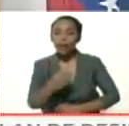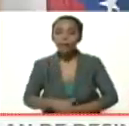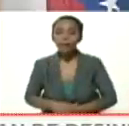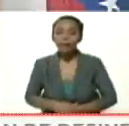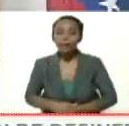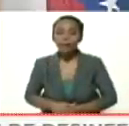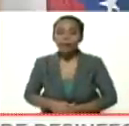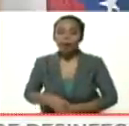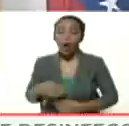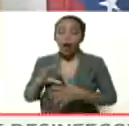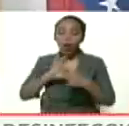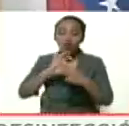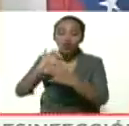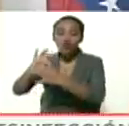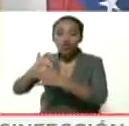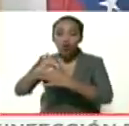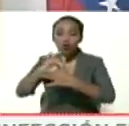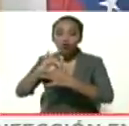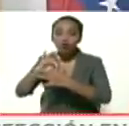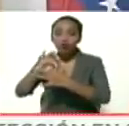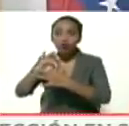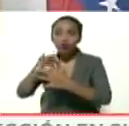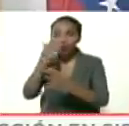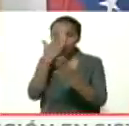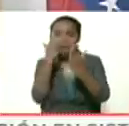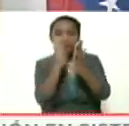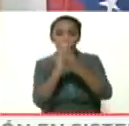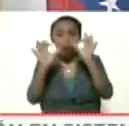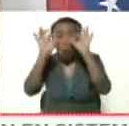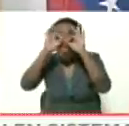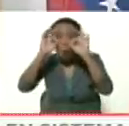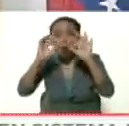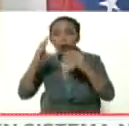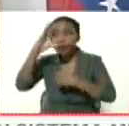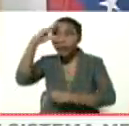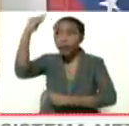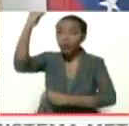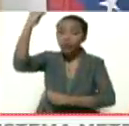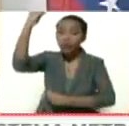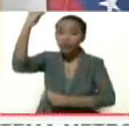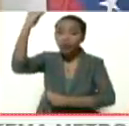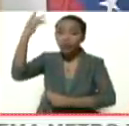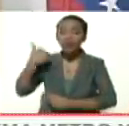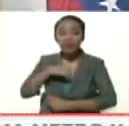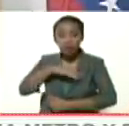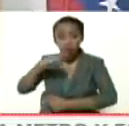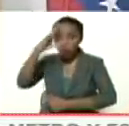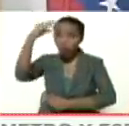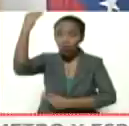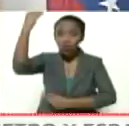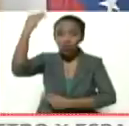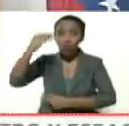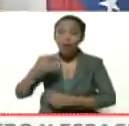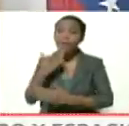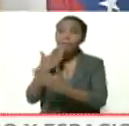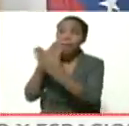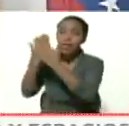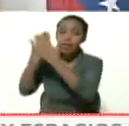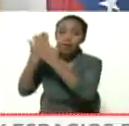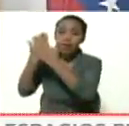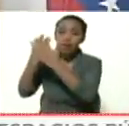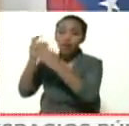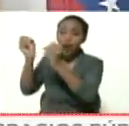en unión frente a los ojos del Dios, de nuestro Dios. Y pedimos